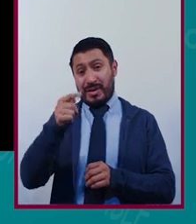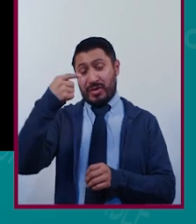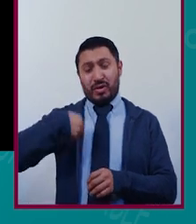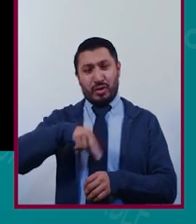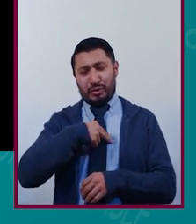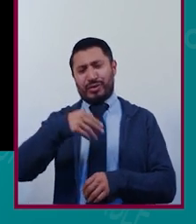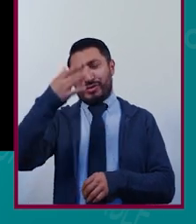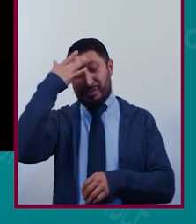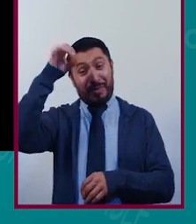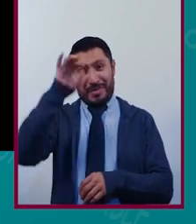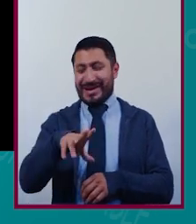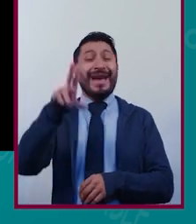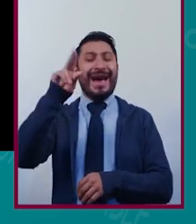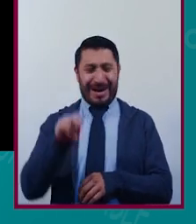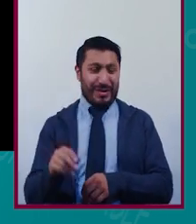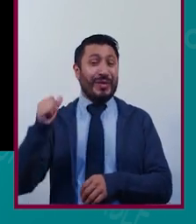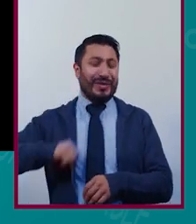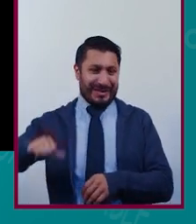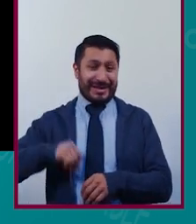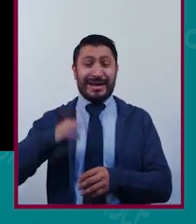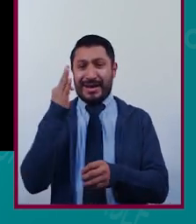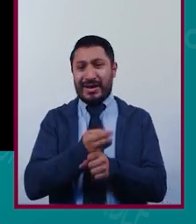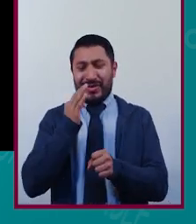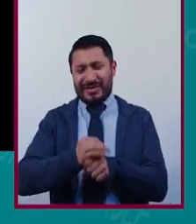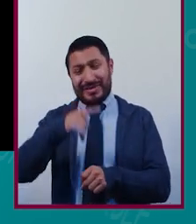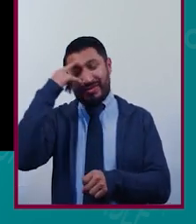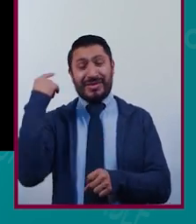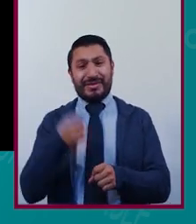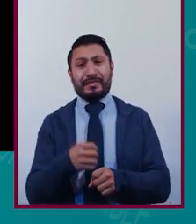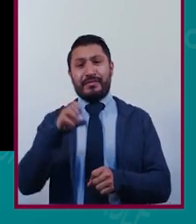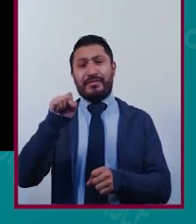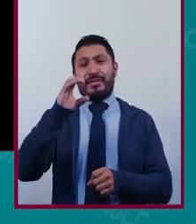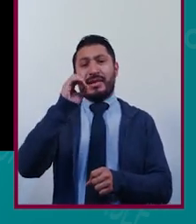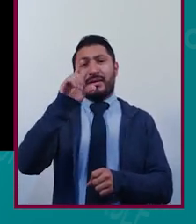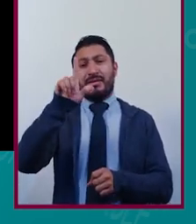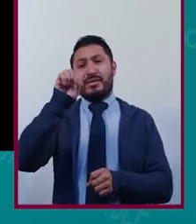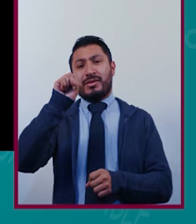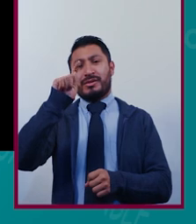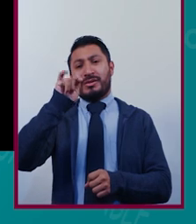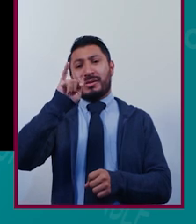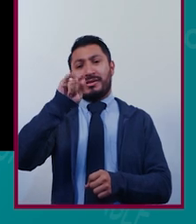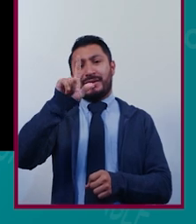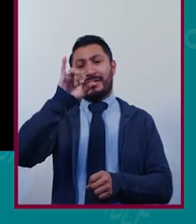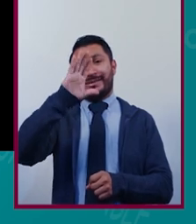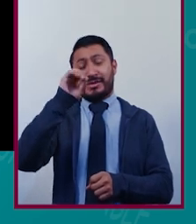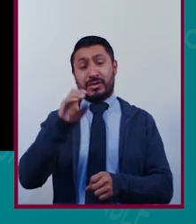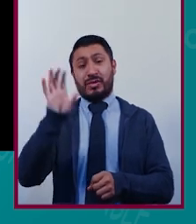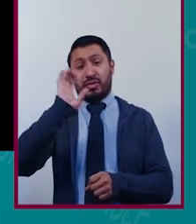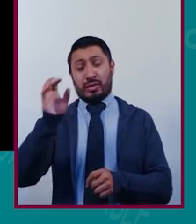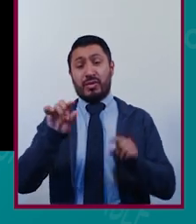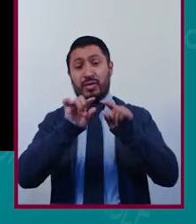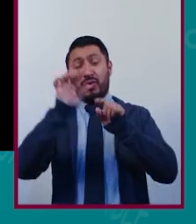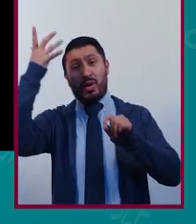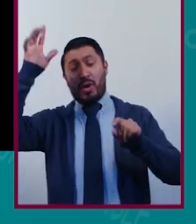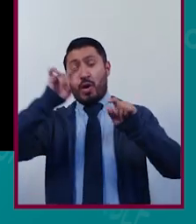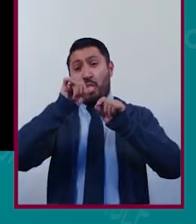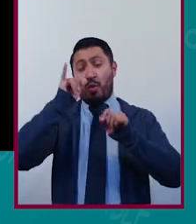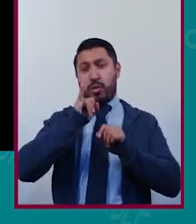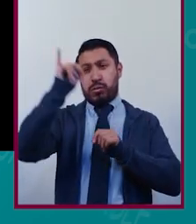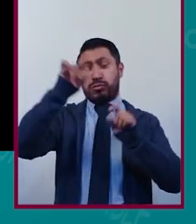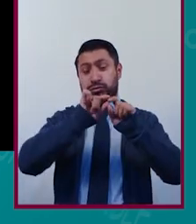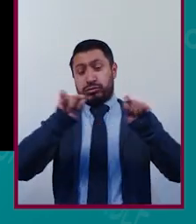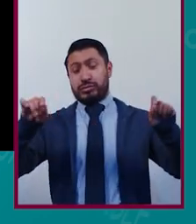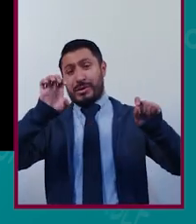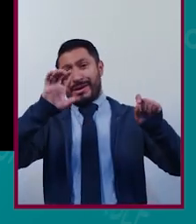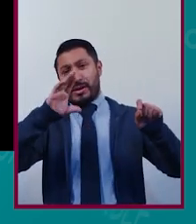son pan comido. Los solsticios ocurren cuando el sol se encuentra más lejos del ecuador, provocando una máxima